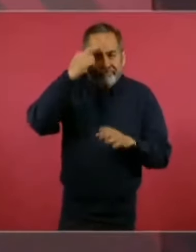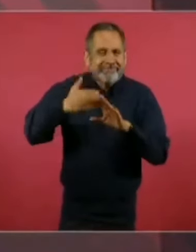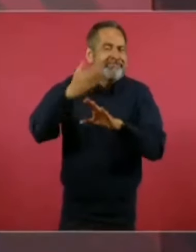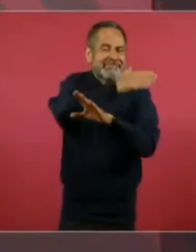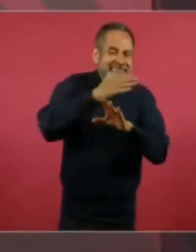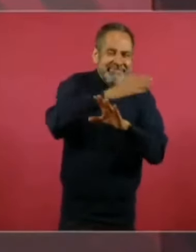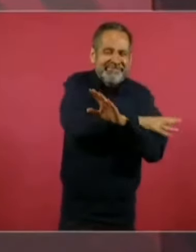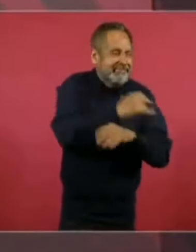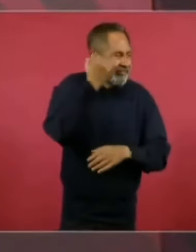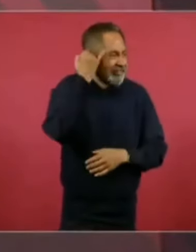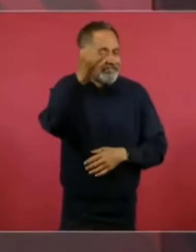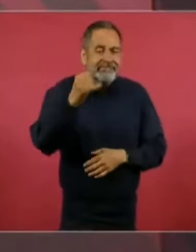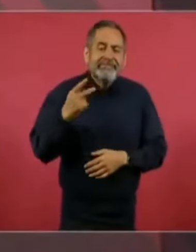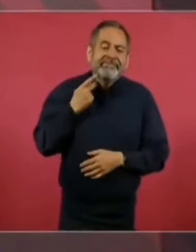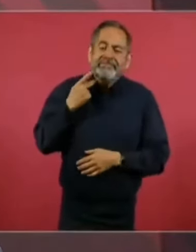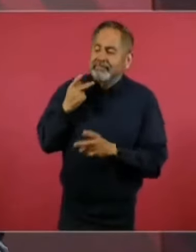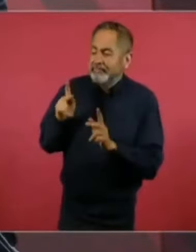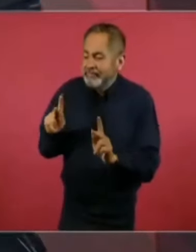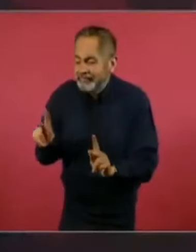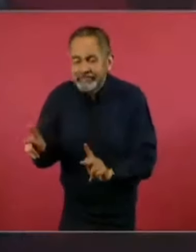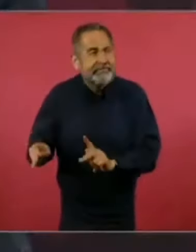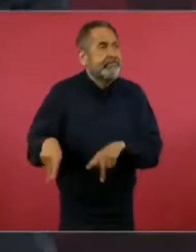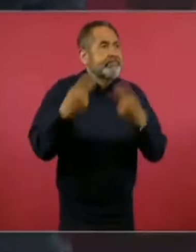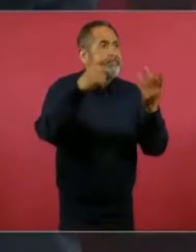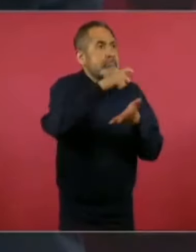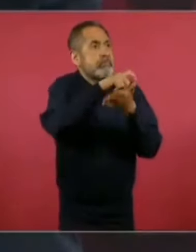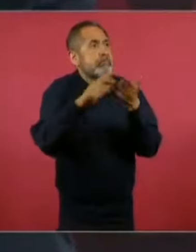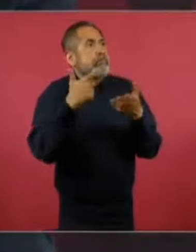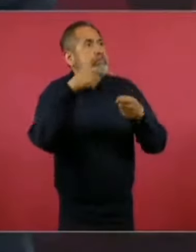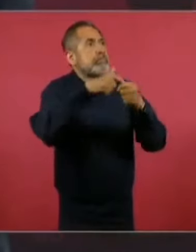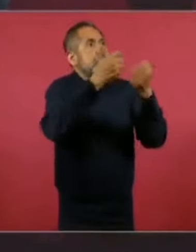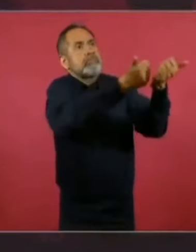vender petróleo crudo y comprar gasolinas.